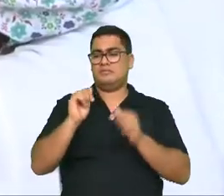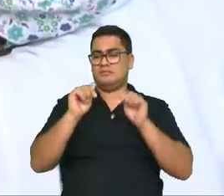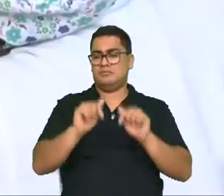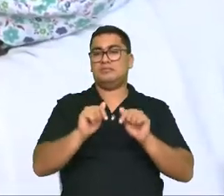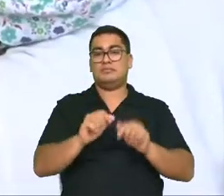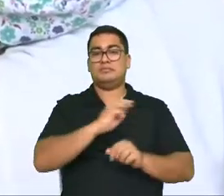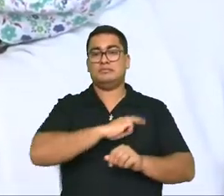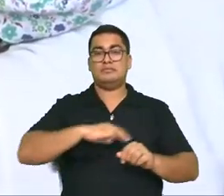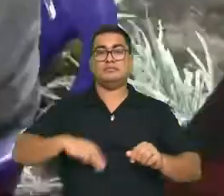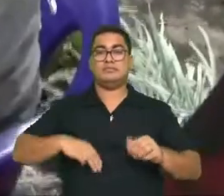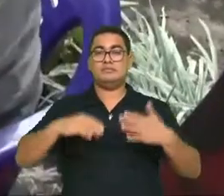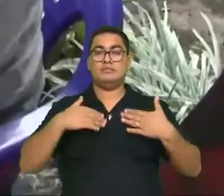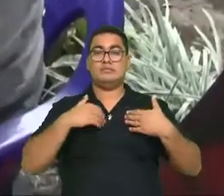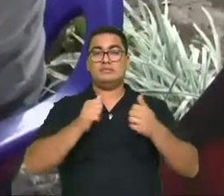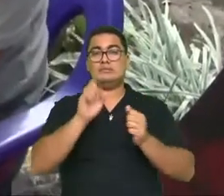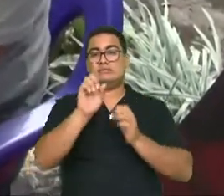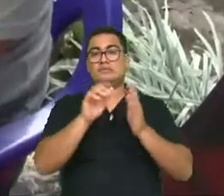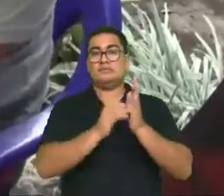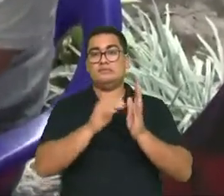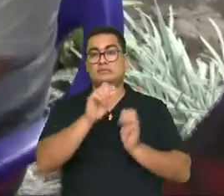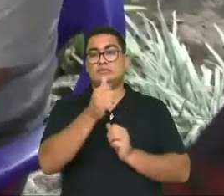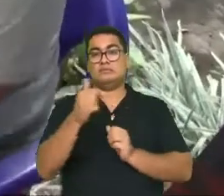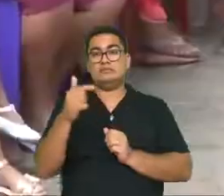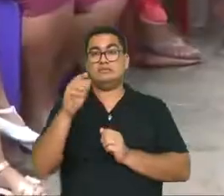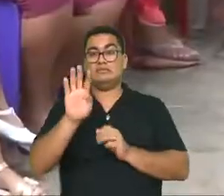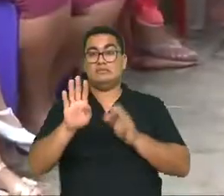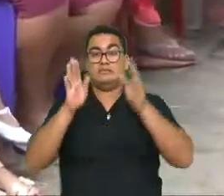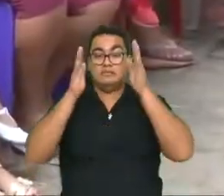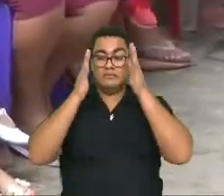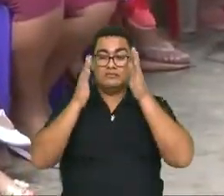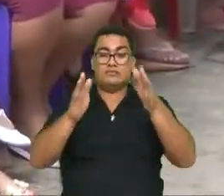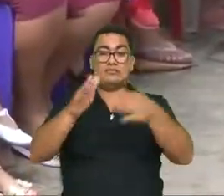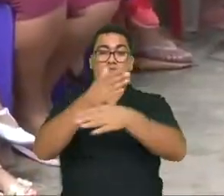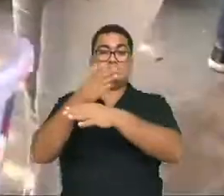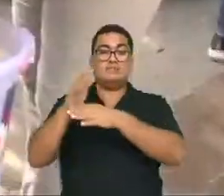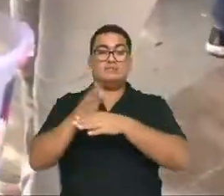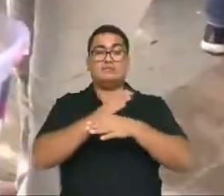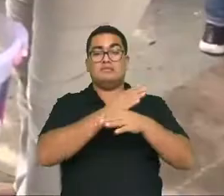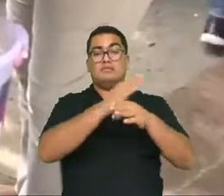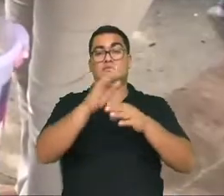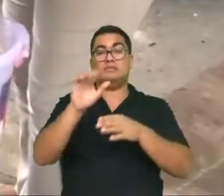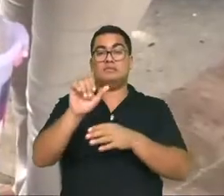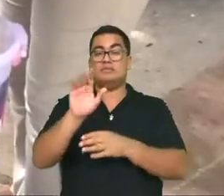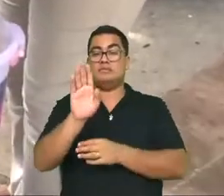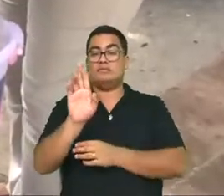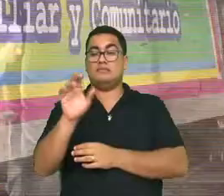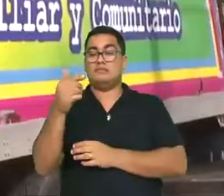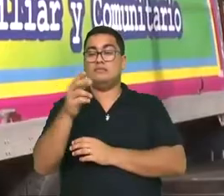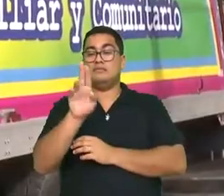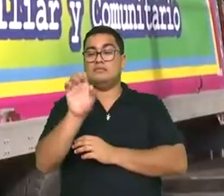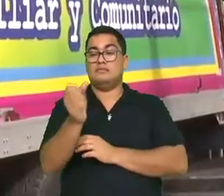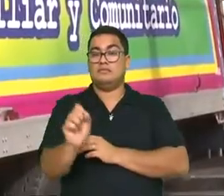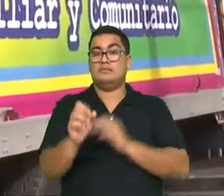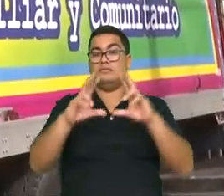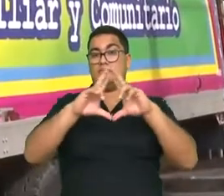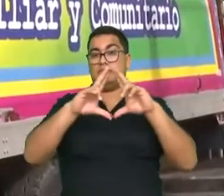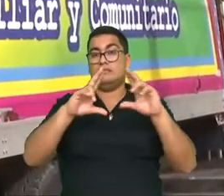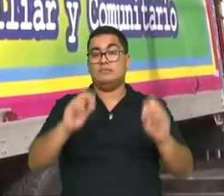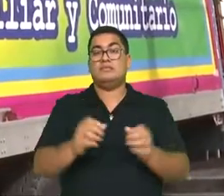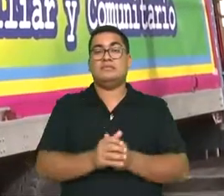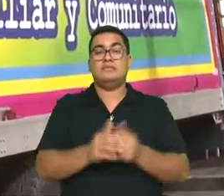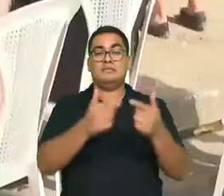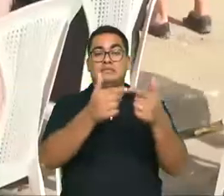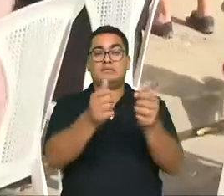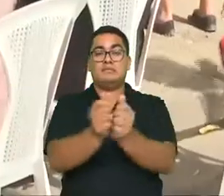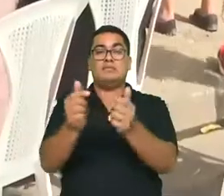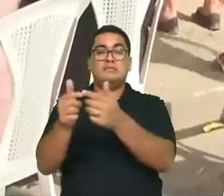ha brindado más de 1.674 atenciones en todos los albergues del país. Las brigadas